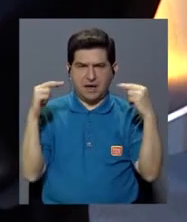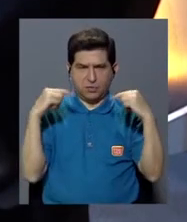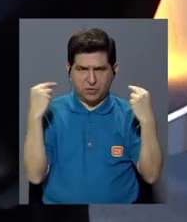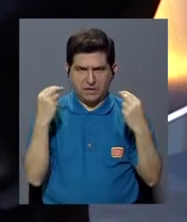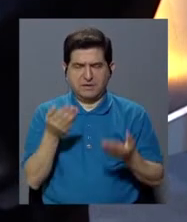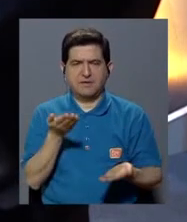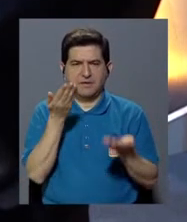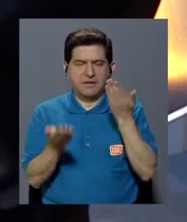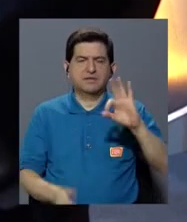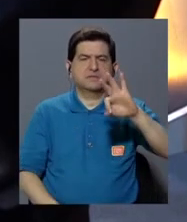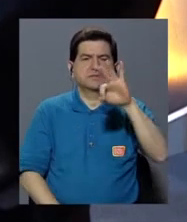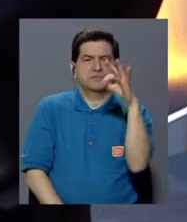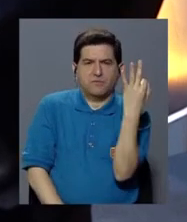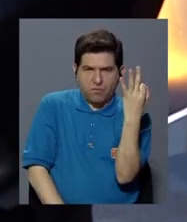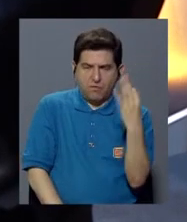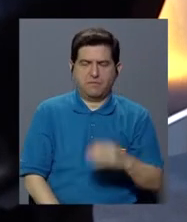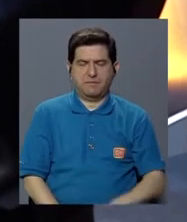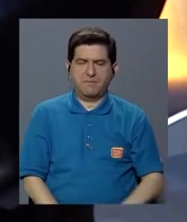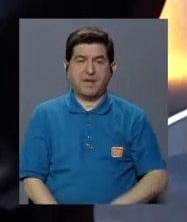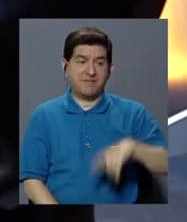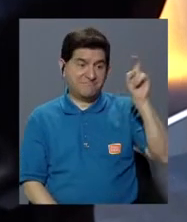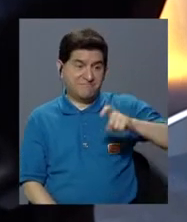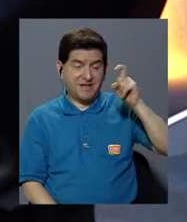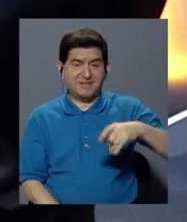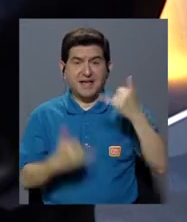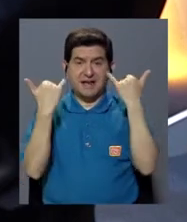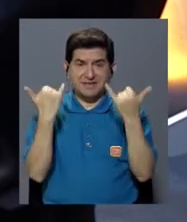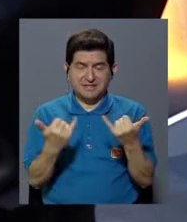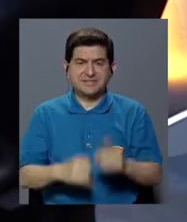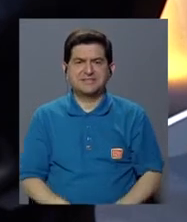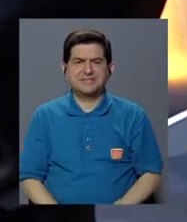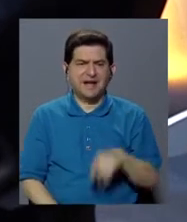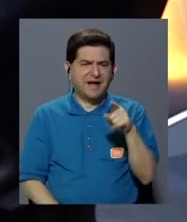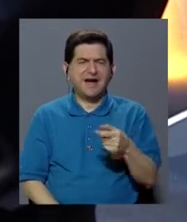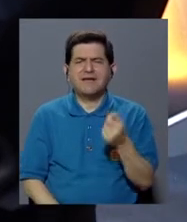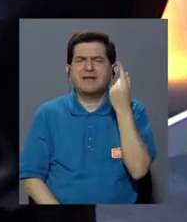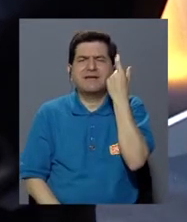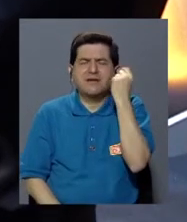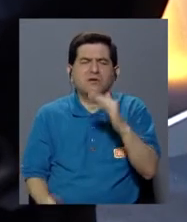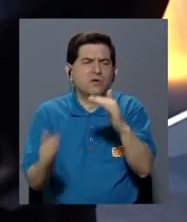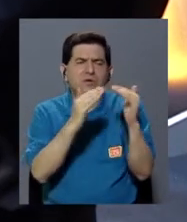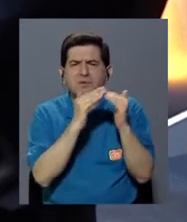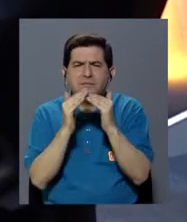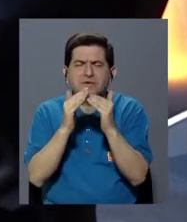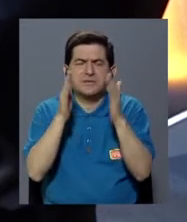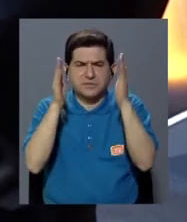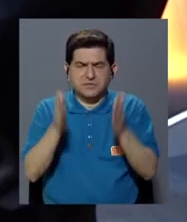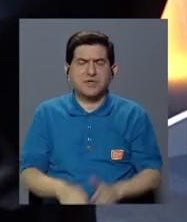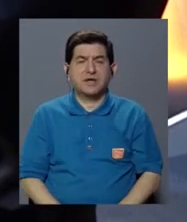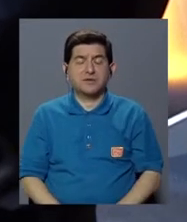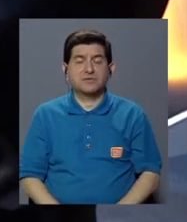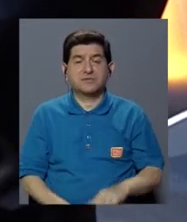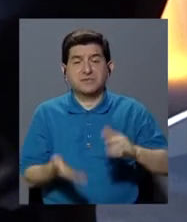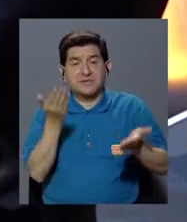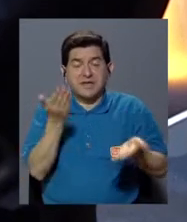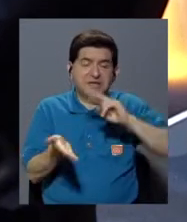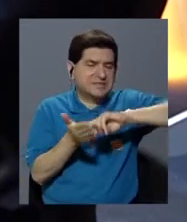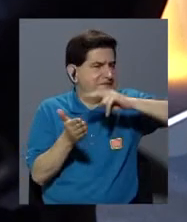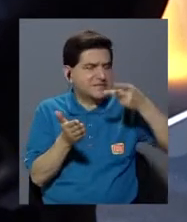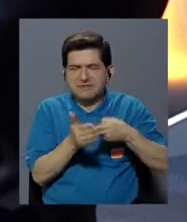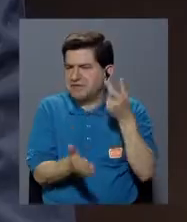algún modo una forma que necesitamos desencriptar en la ciudadanía algo que conceptualmente no se